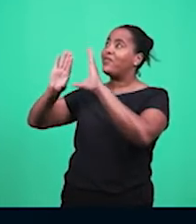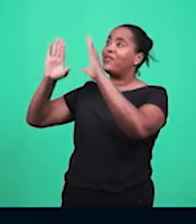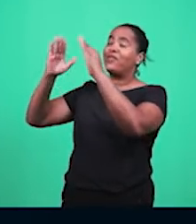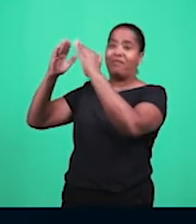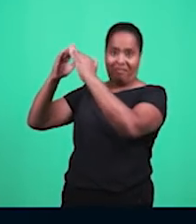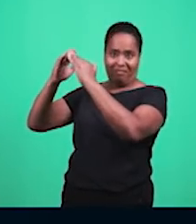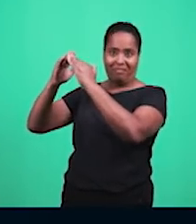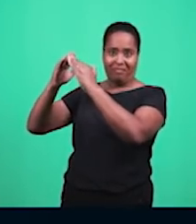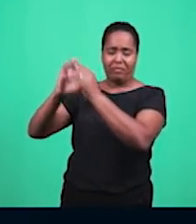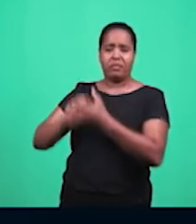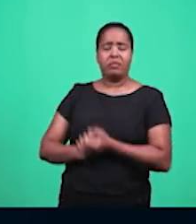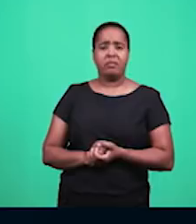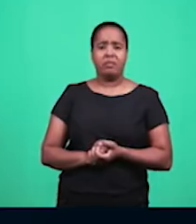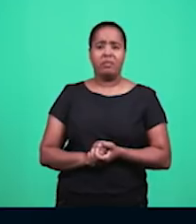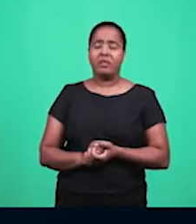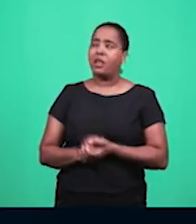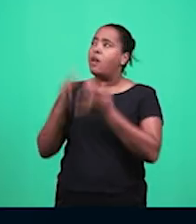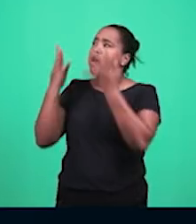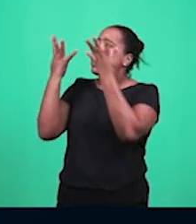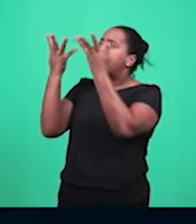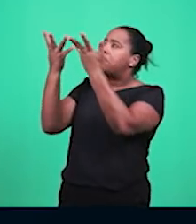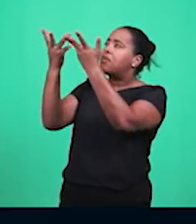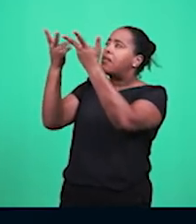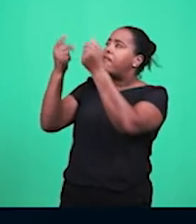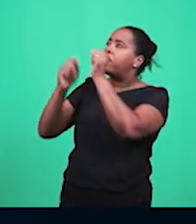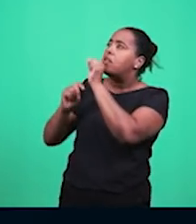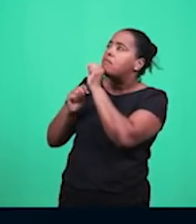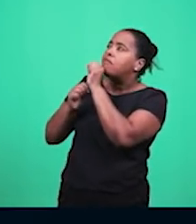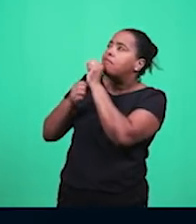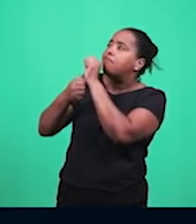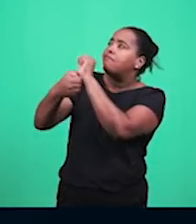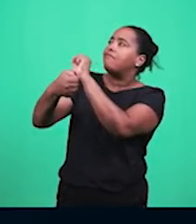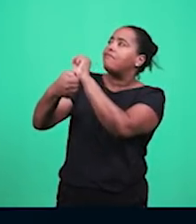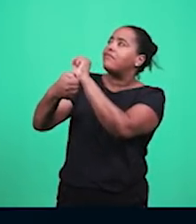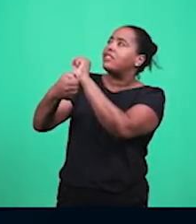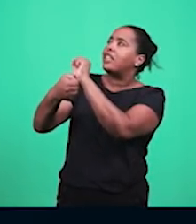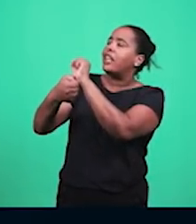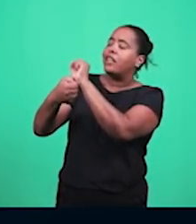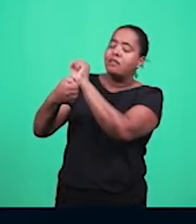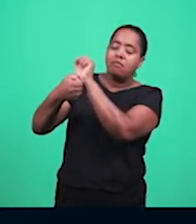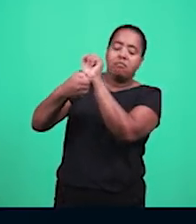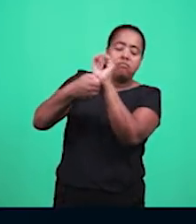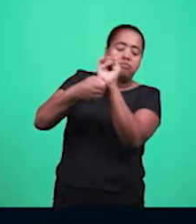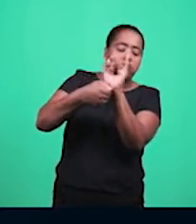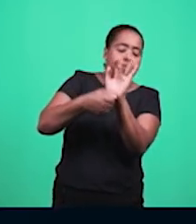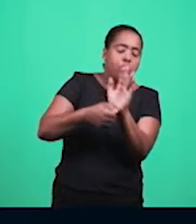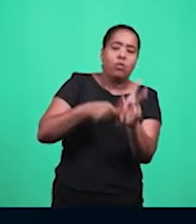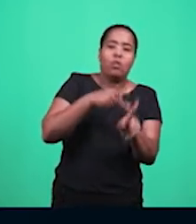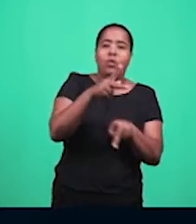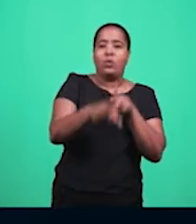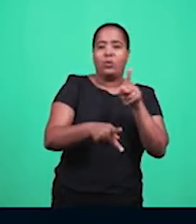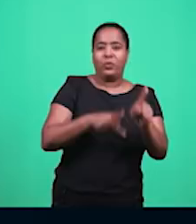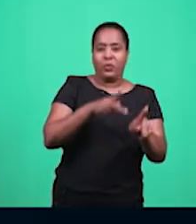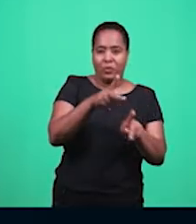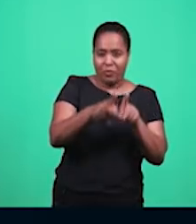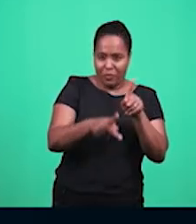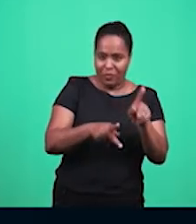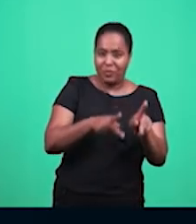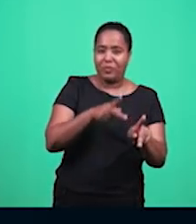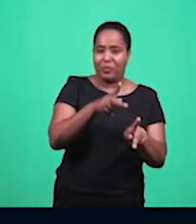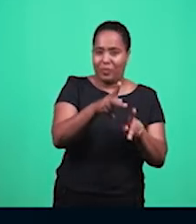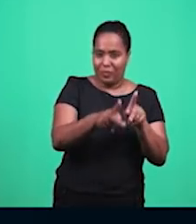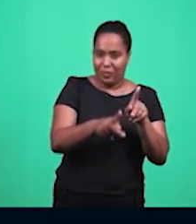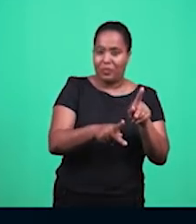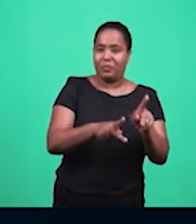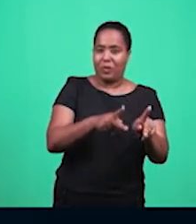apóstol pablo las riquezas de la gloria el misterio entre los gentiles el señor